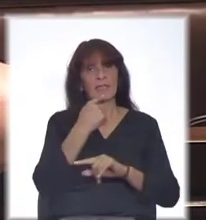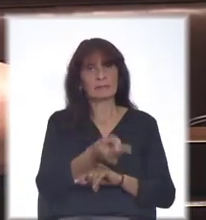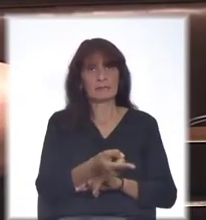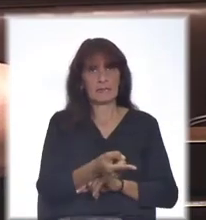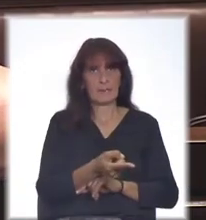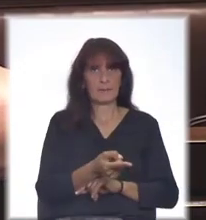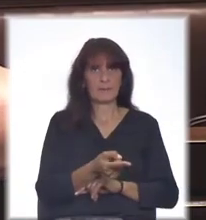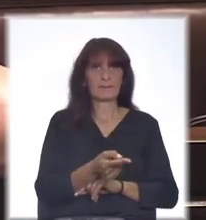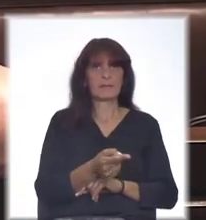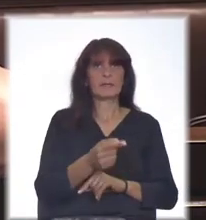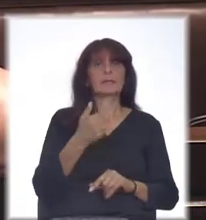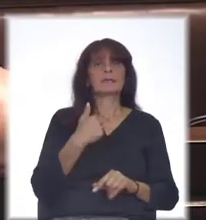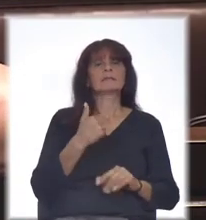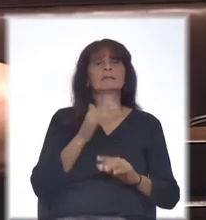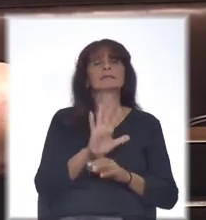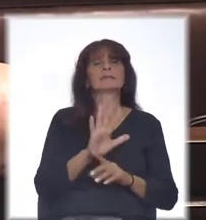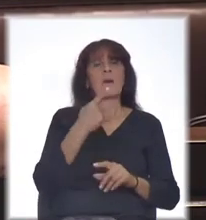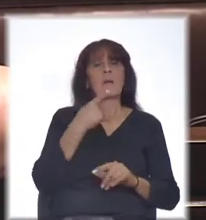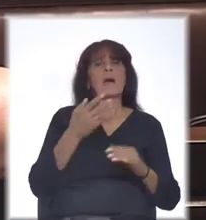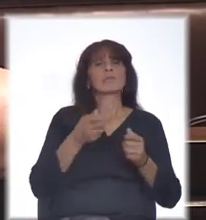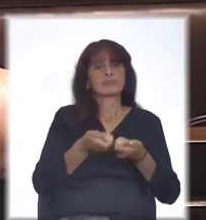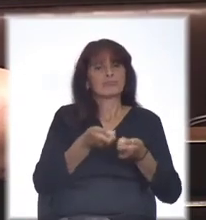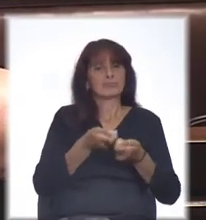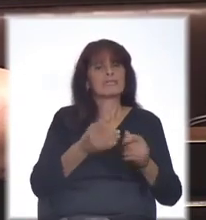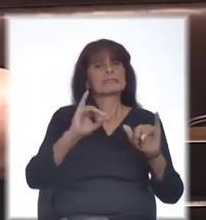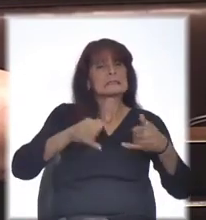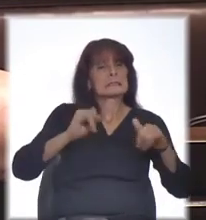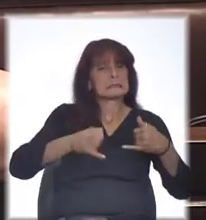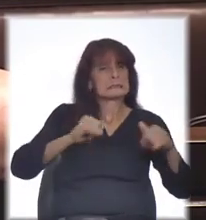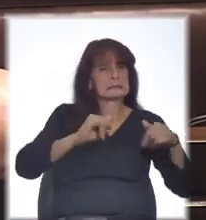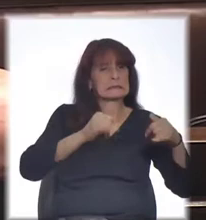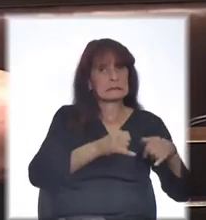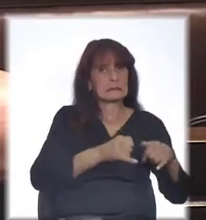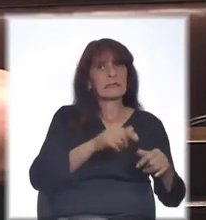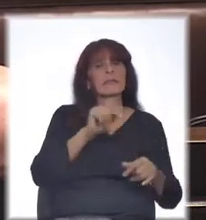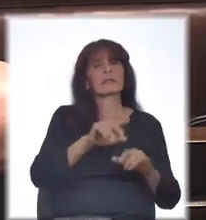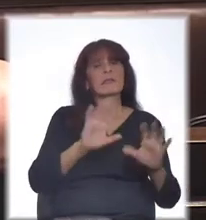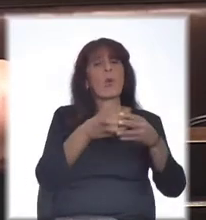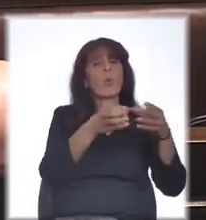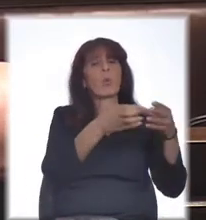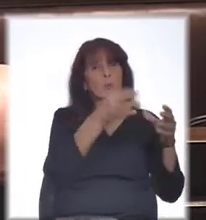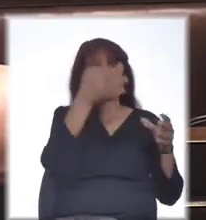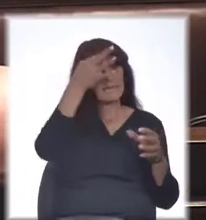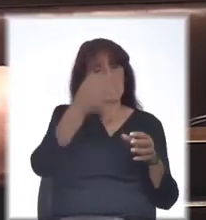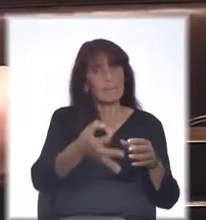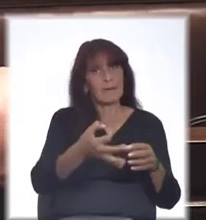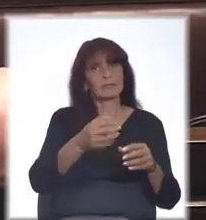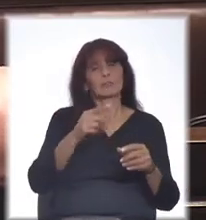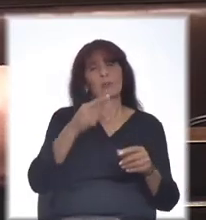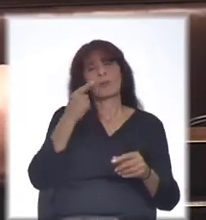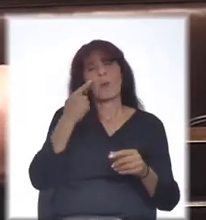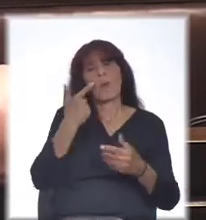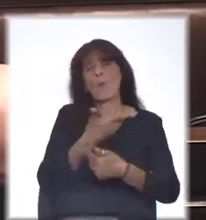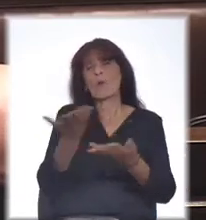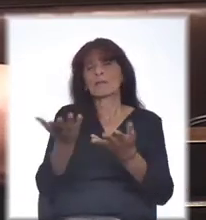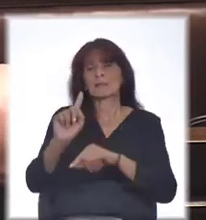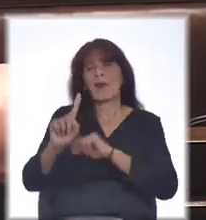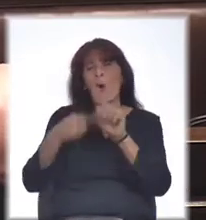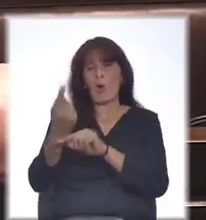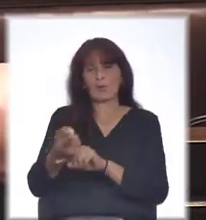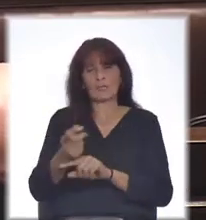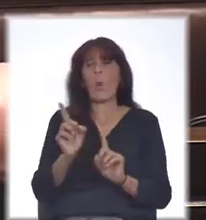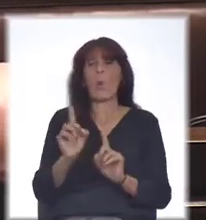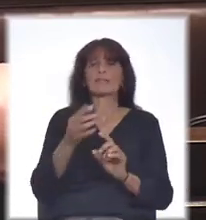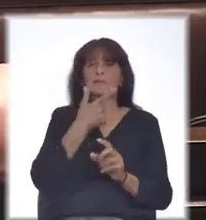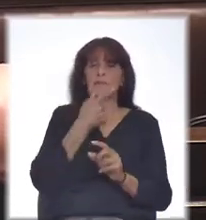anécdota, instaba a votar por el sí, por lo que resultaba imperioso que un grupo de expertos saliera a la calle a dar otra visión. No era una cuestión